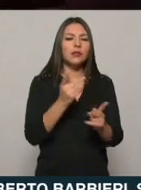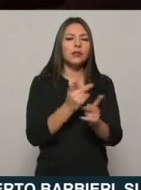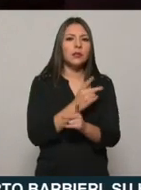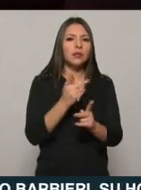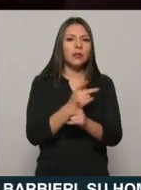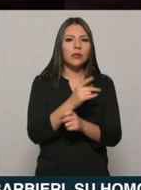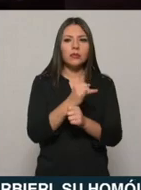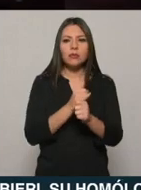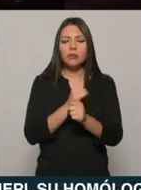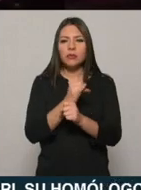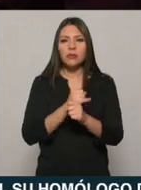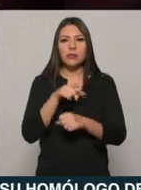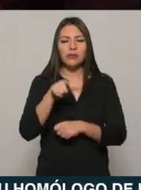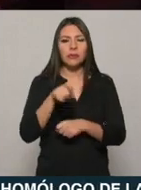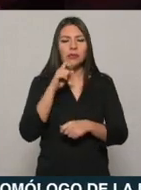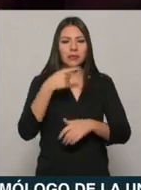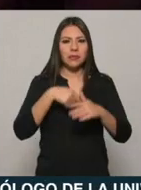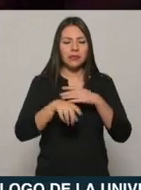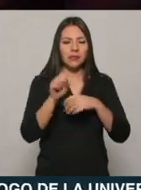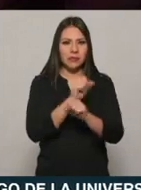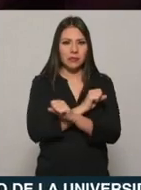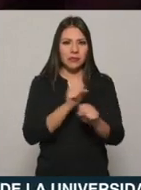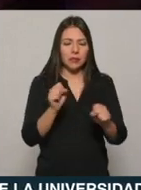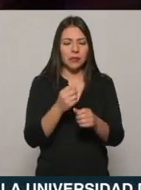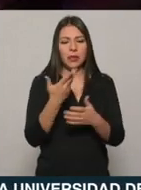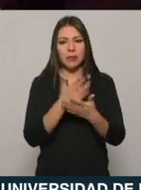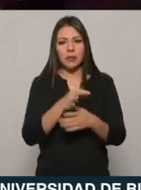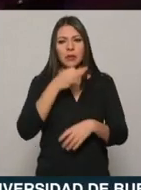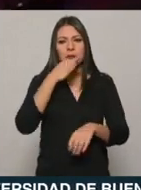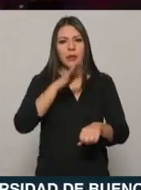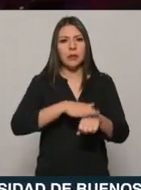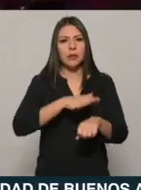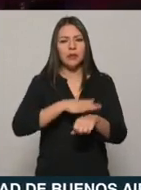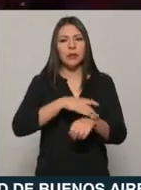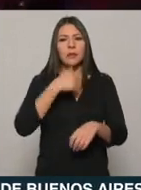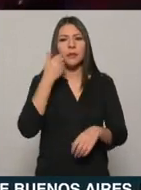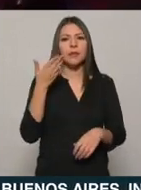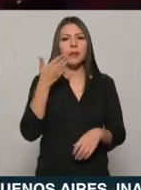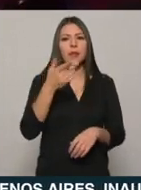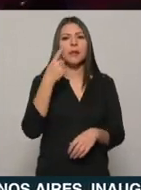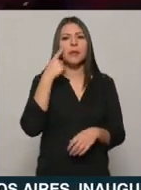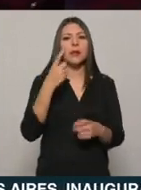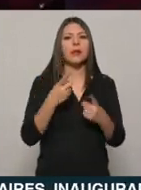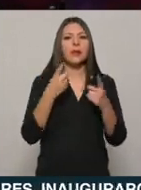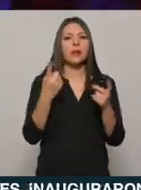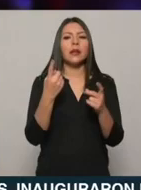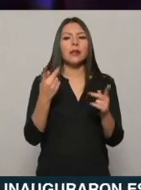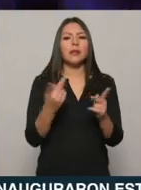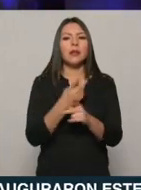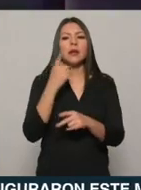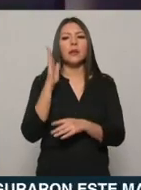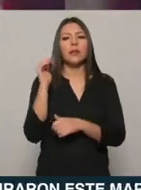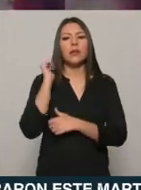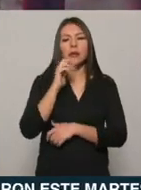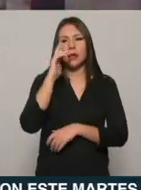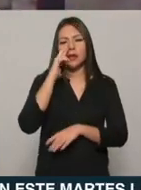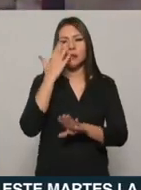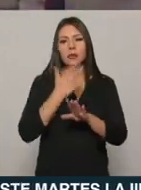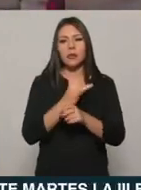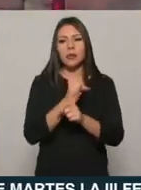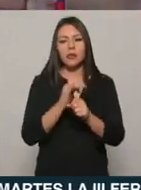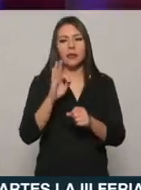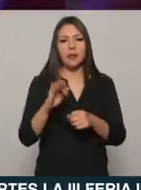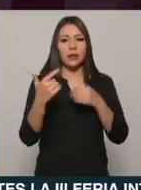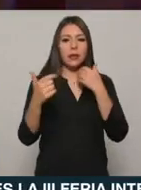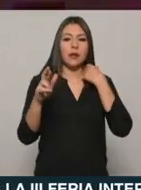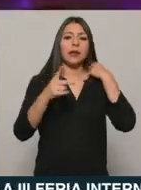y comentó que manifestó la solicitud de atracción del caso por parte de la Fiscalía General de la República. Reiteró que así como